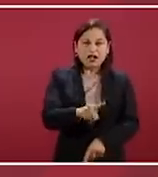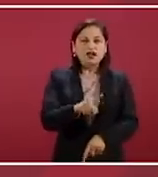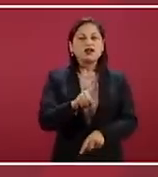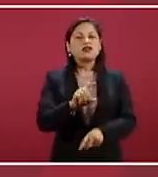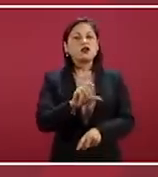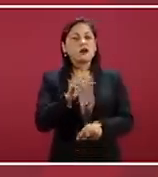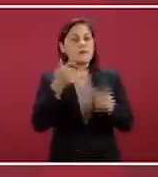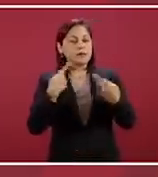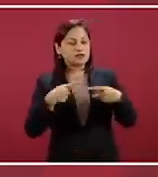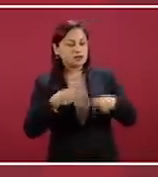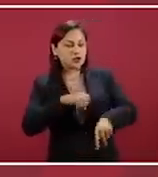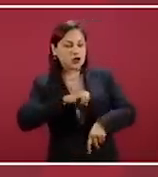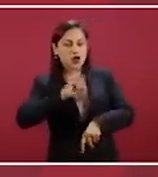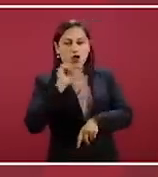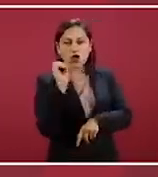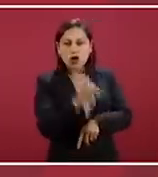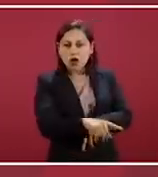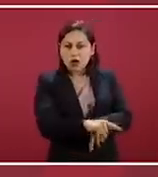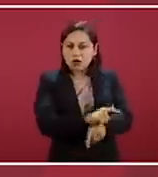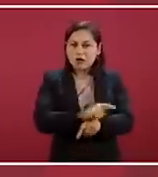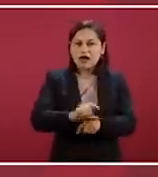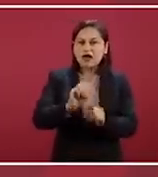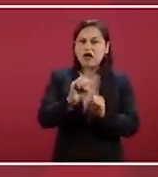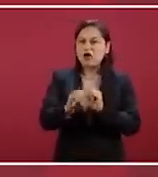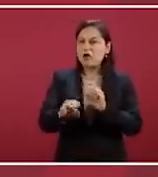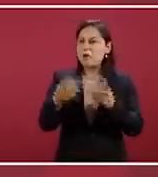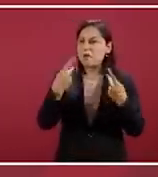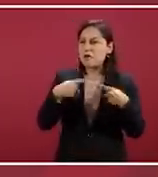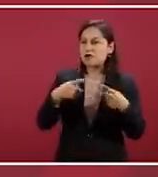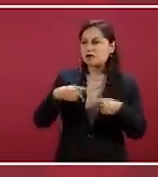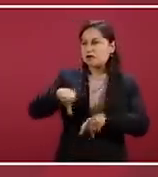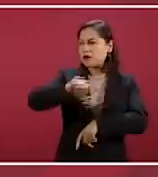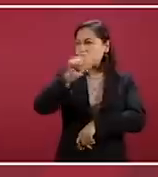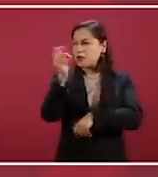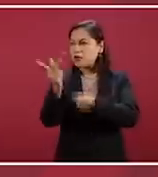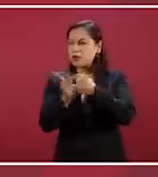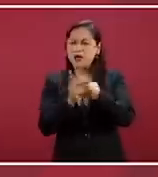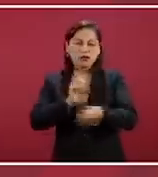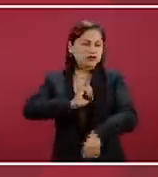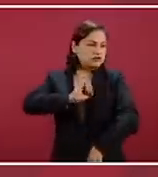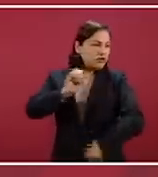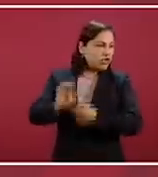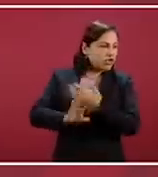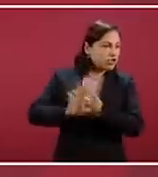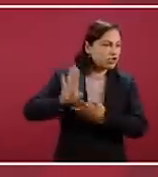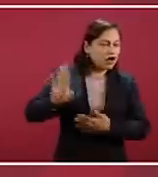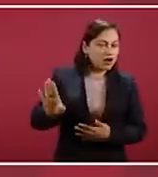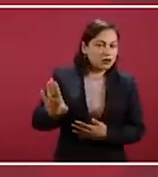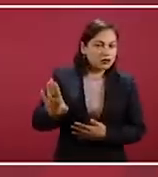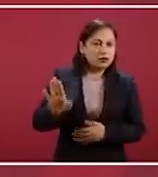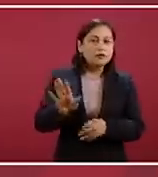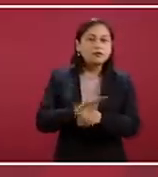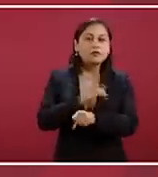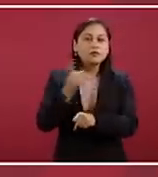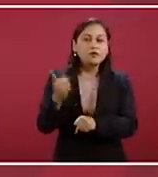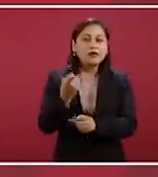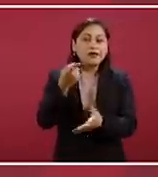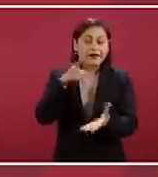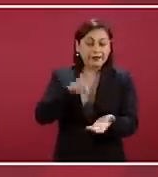la condena a extranjeros, pues es una falta de fraternidad